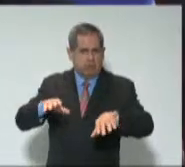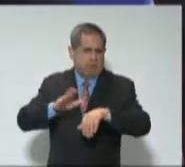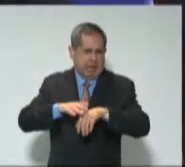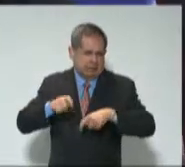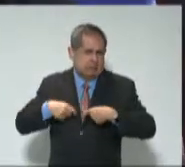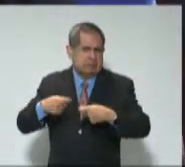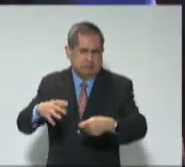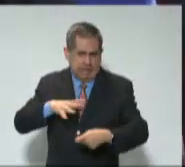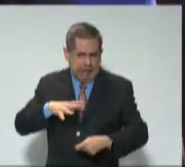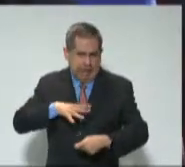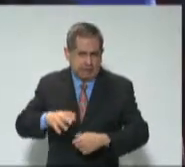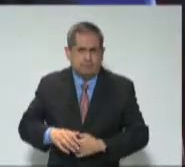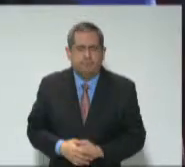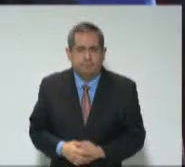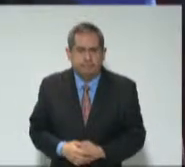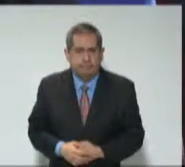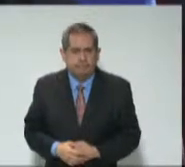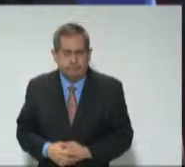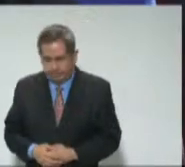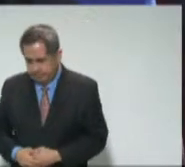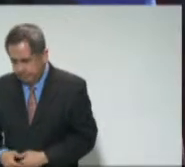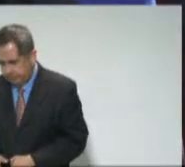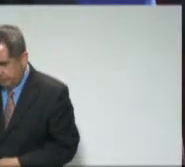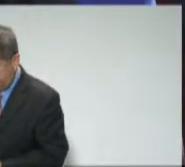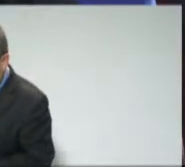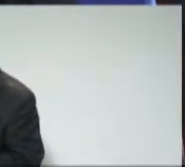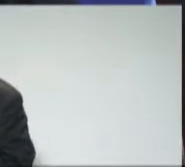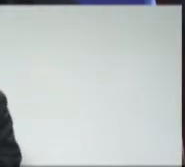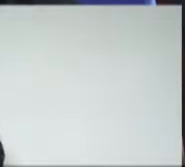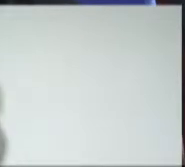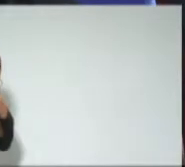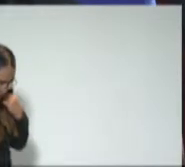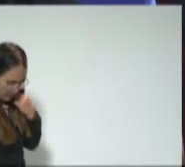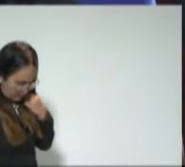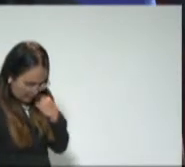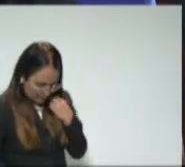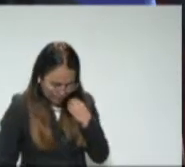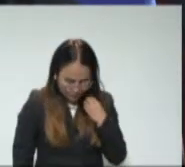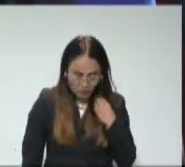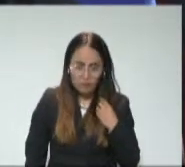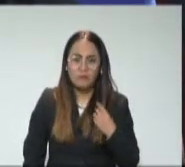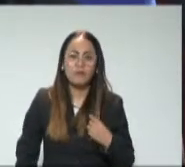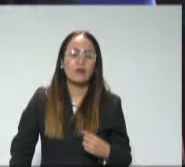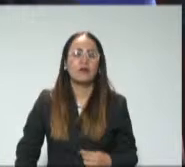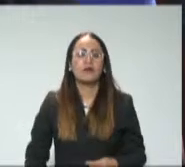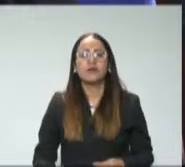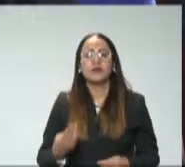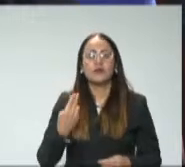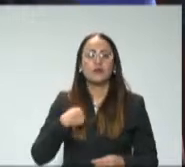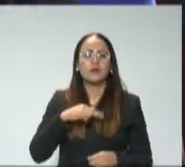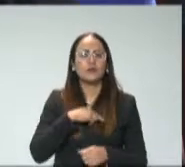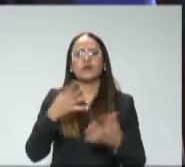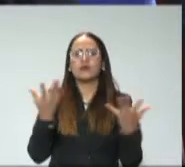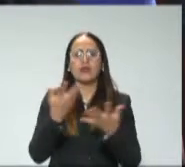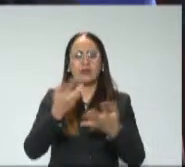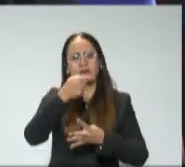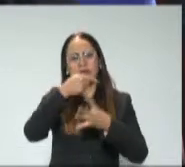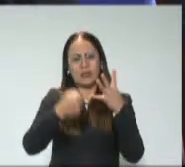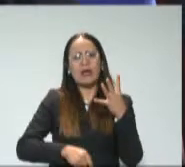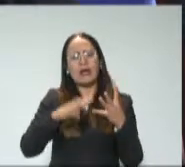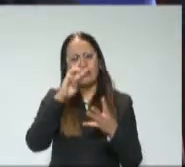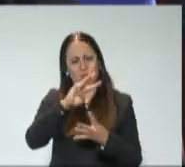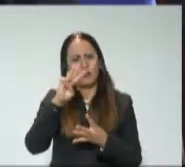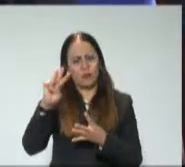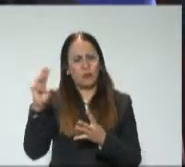información y transparentar las actividades que llevamos a cabo en este sentido hemos mejor la página